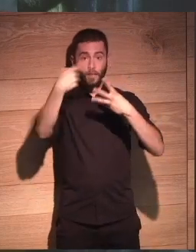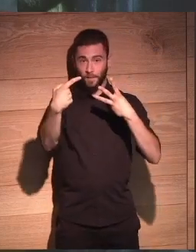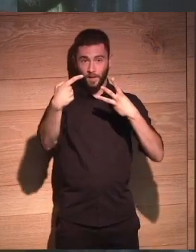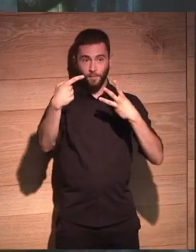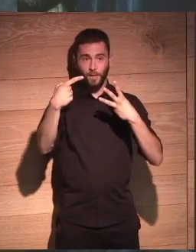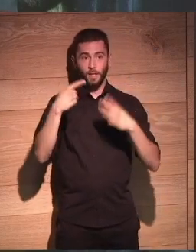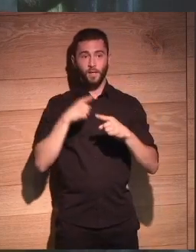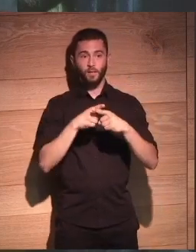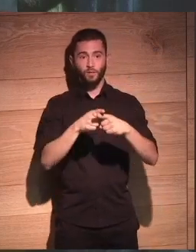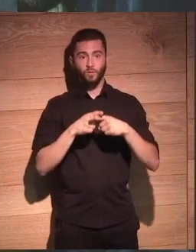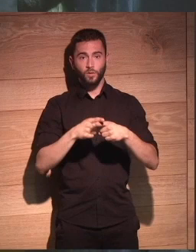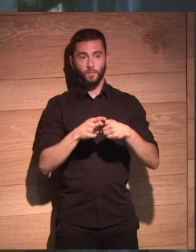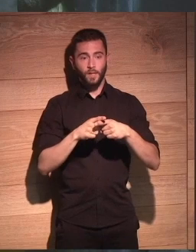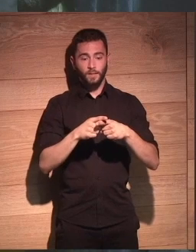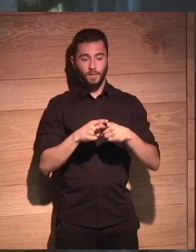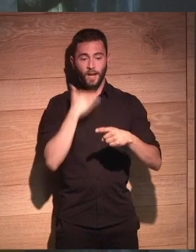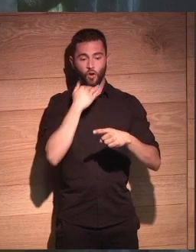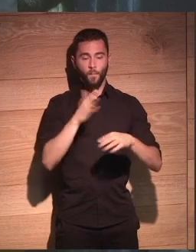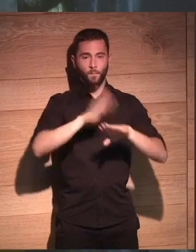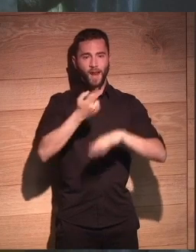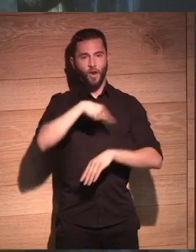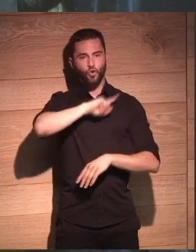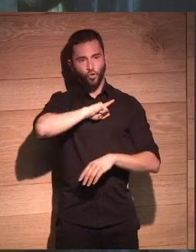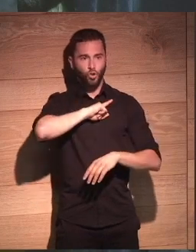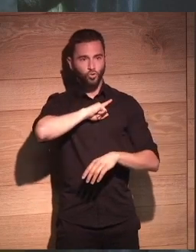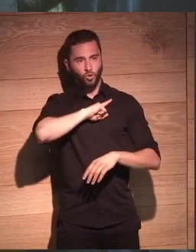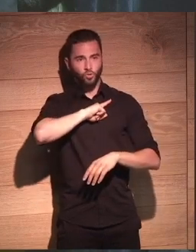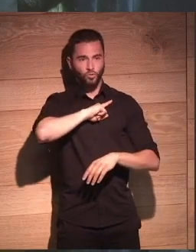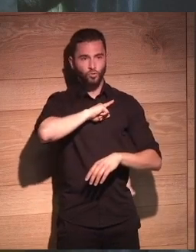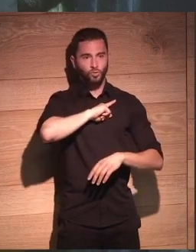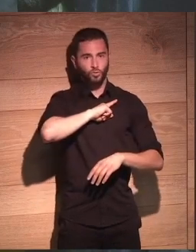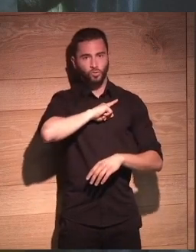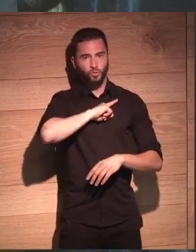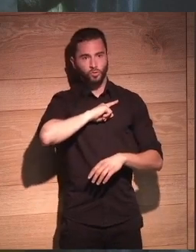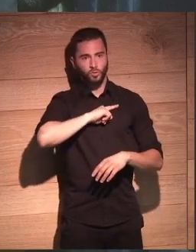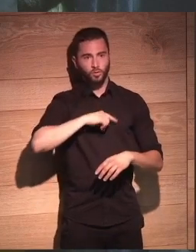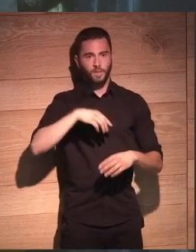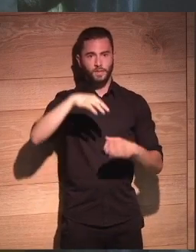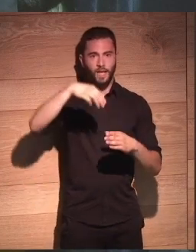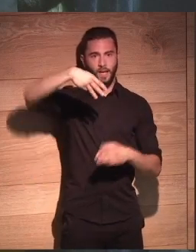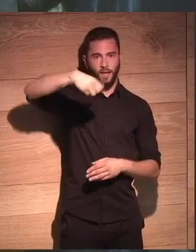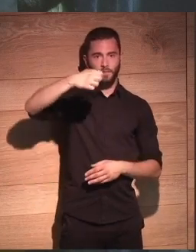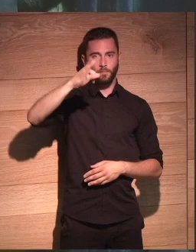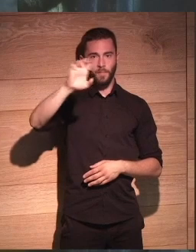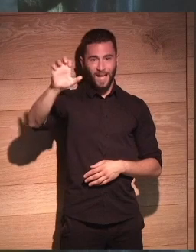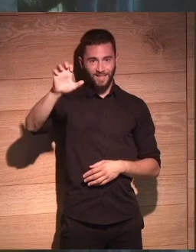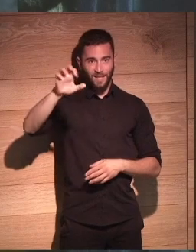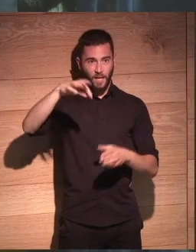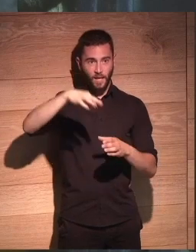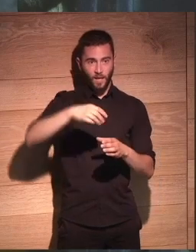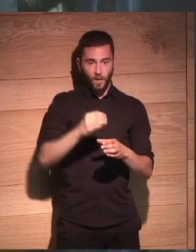un ritual muy importante para nosotros, que acá se conoce como el tomar el mate, pero para nosotros el tereré, el